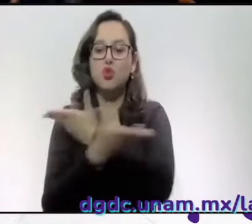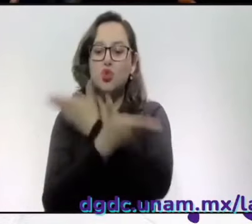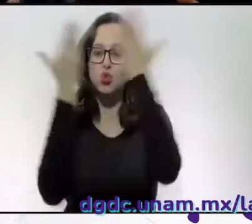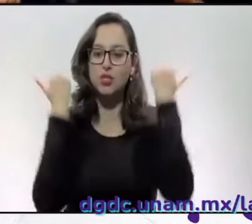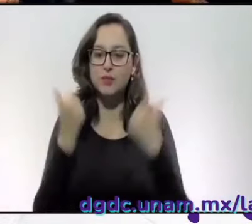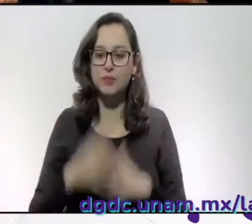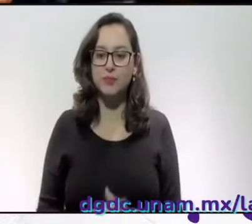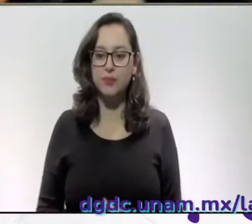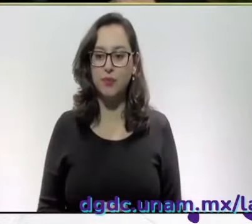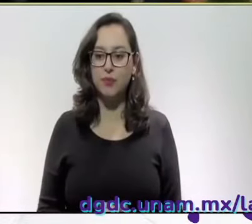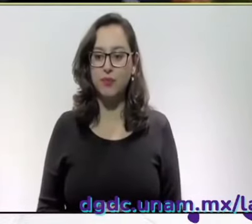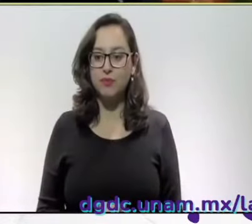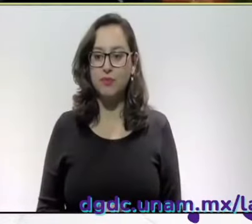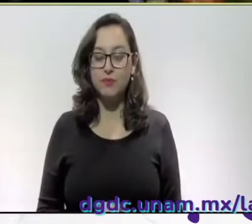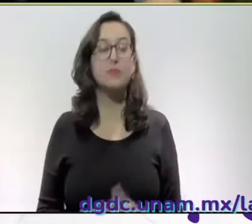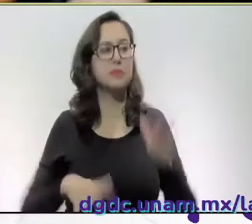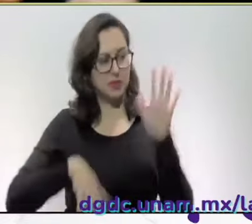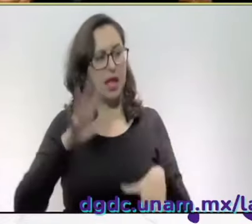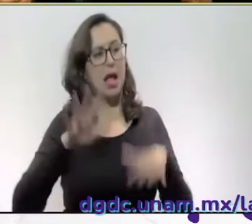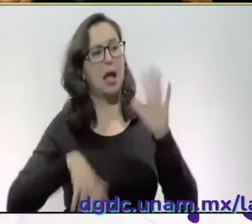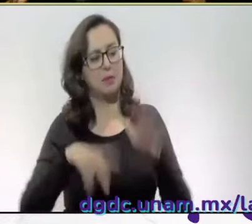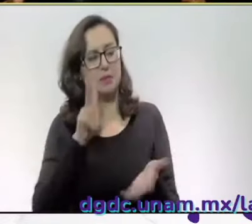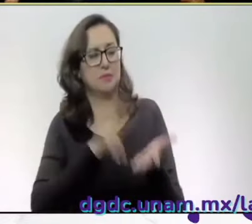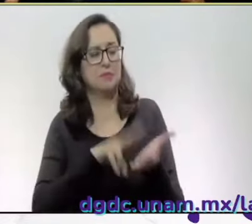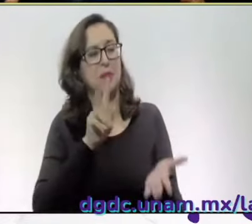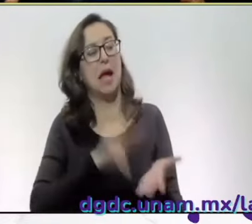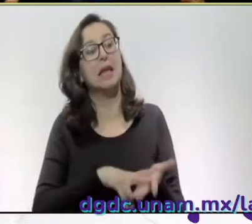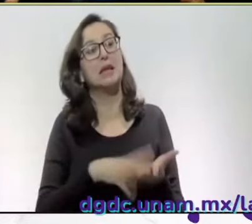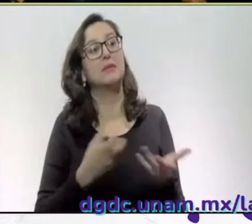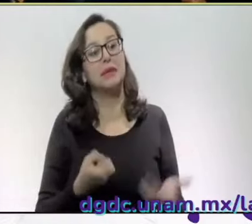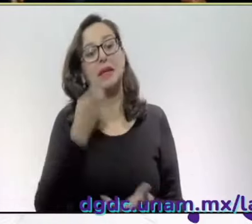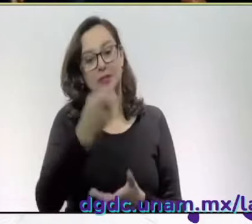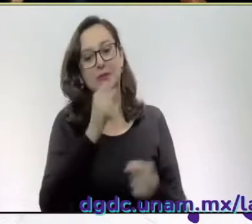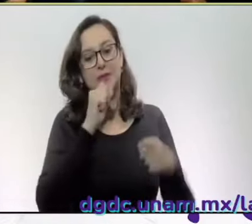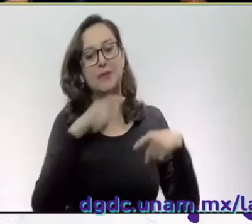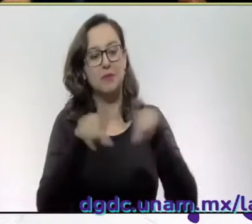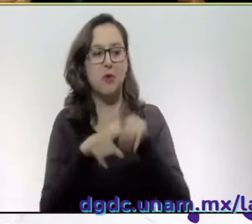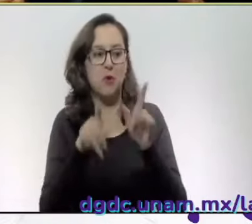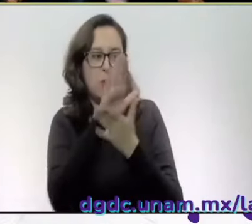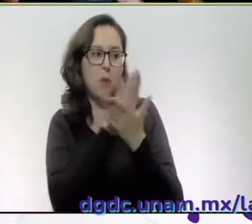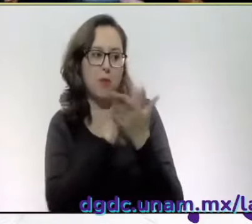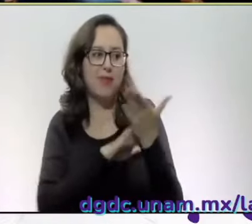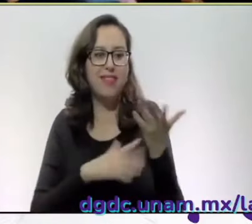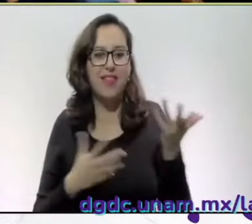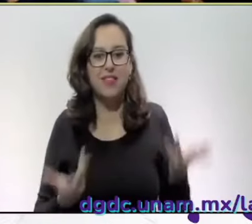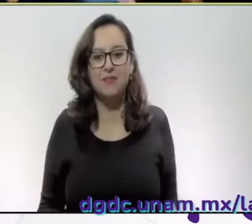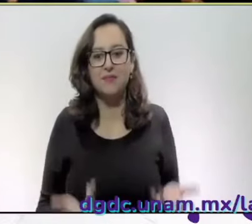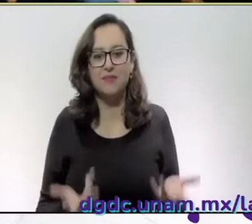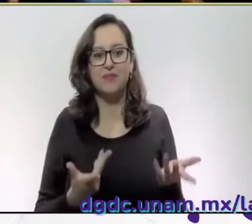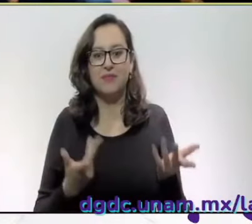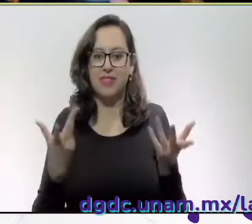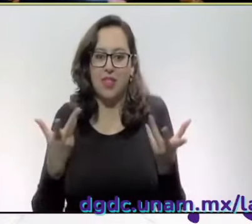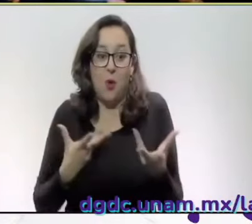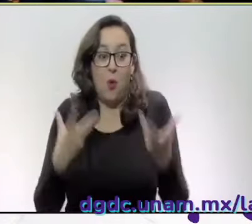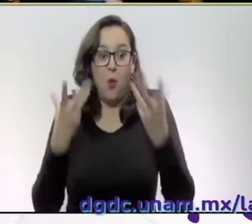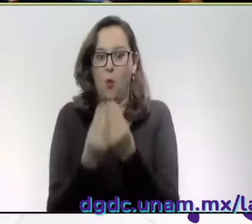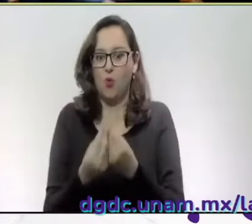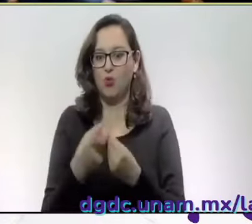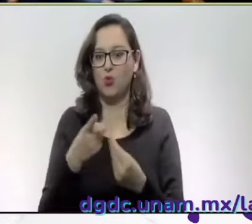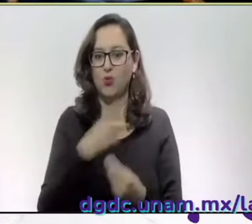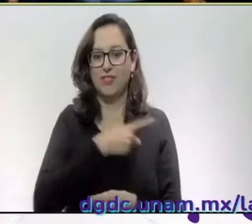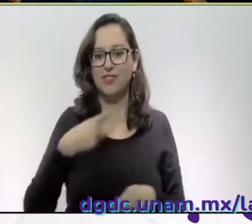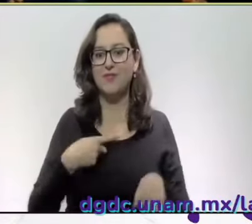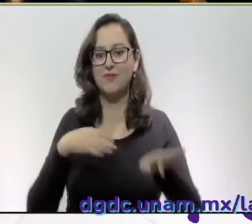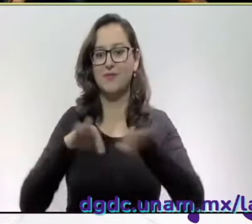A lo mejor se vale no tener idea, también habla un poco de la humildad, ¿no? De decir, pues tenemos que trabajar juntos, porque es, como tú